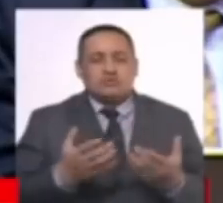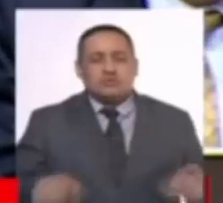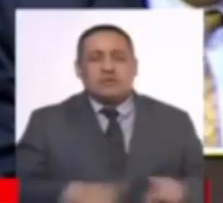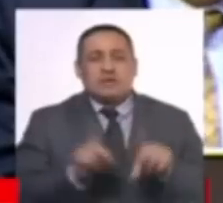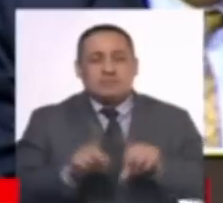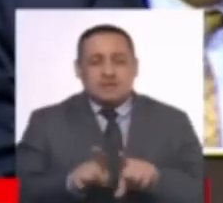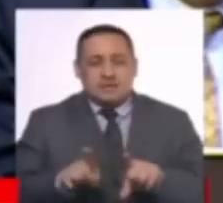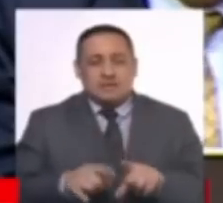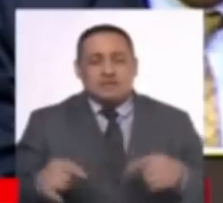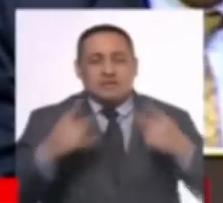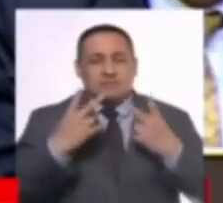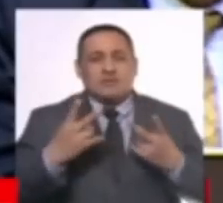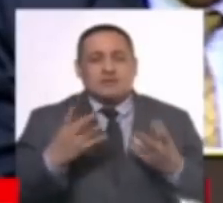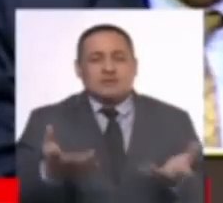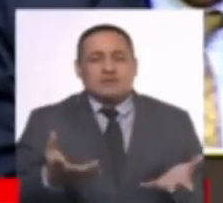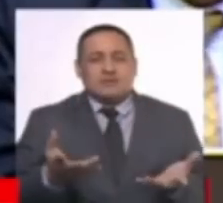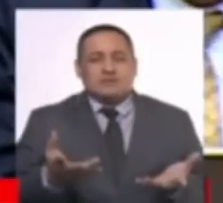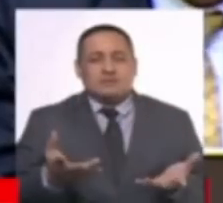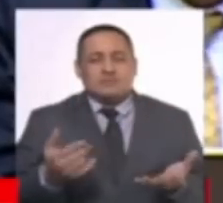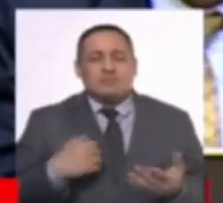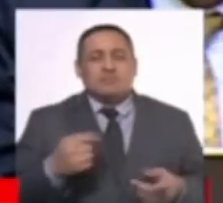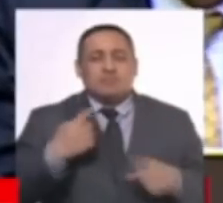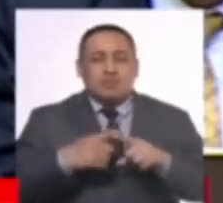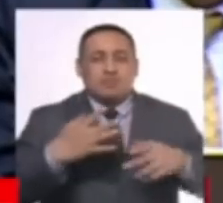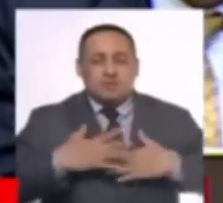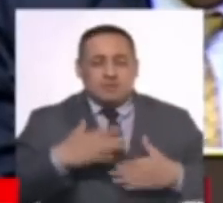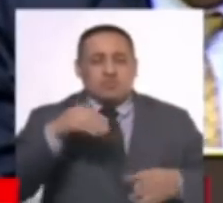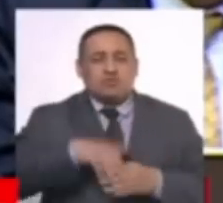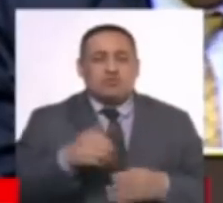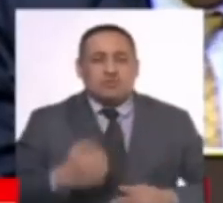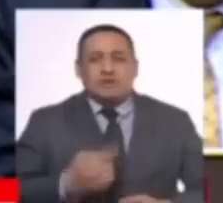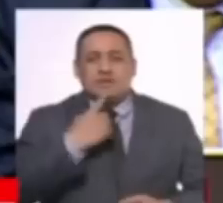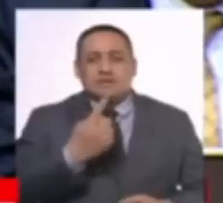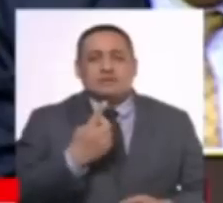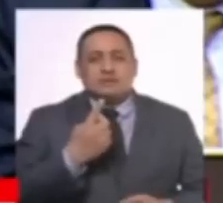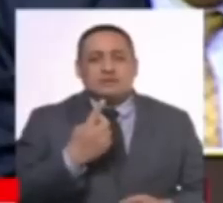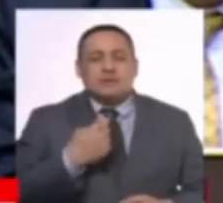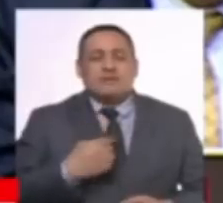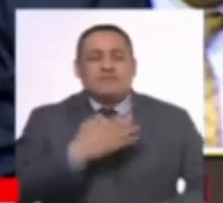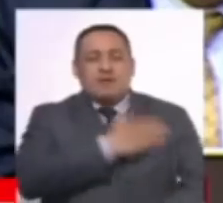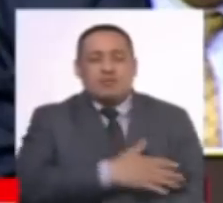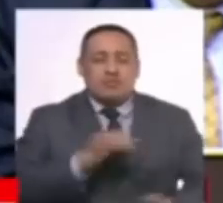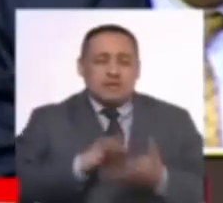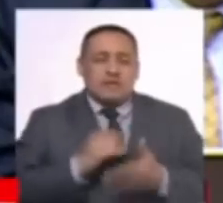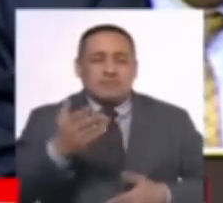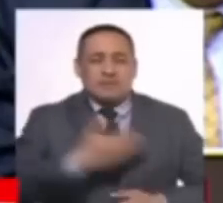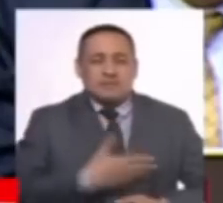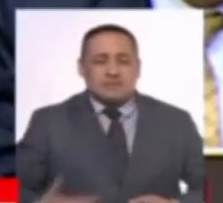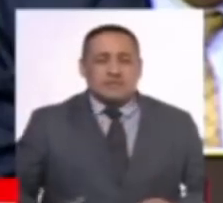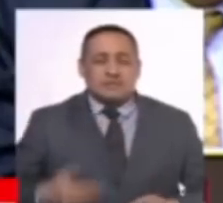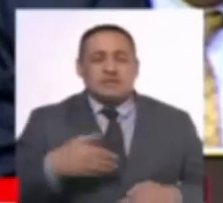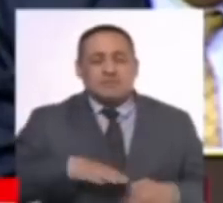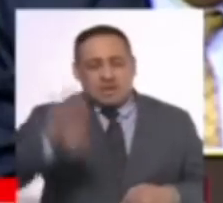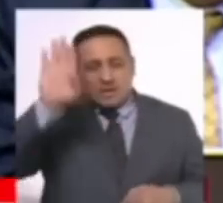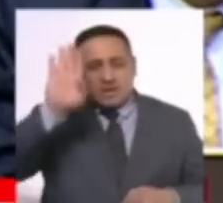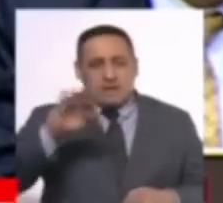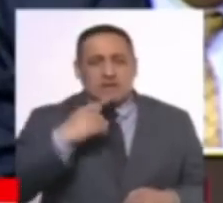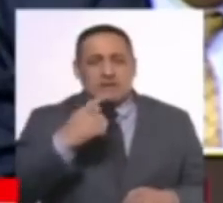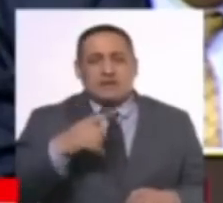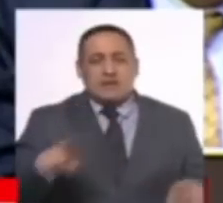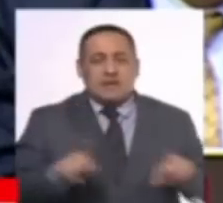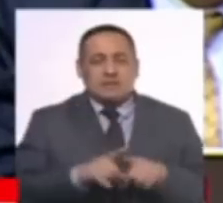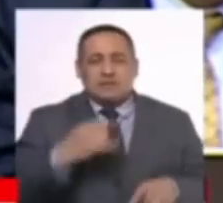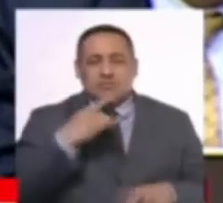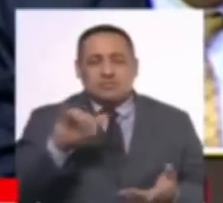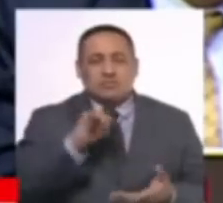En consecuencia, por lo menos mi voto será en favor de que el presidente de la República haga su viaje a